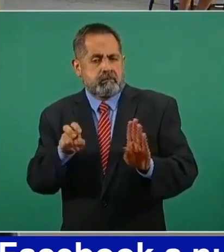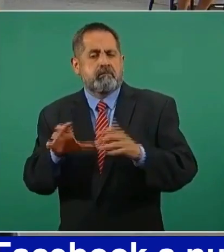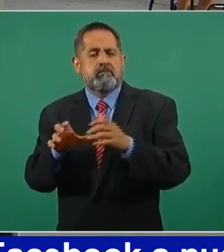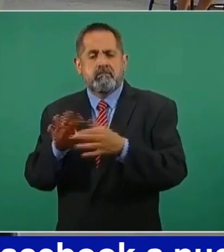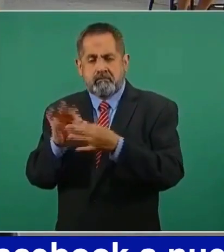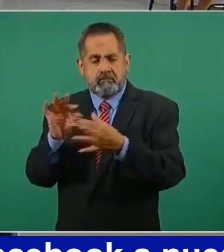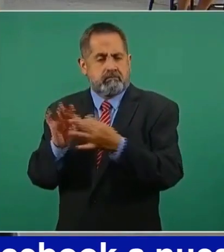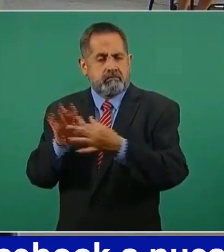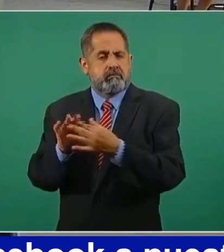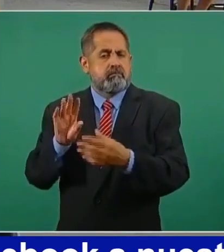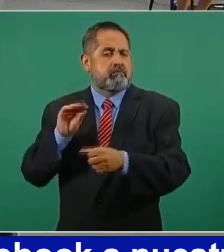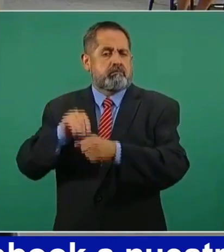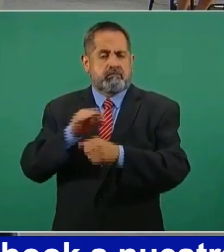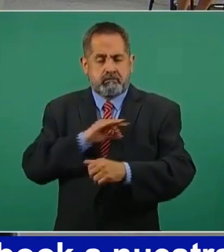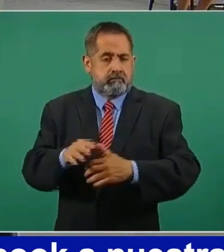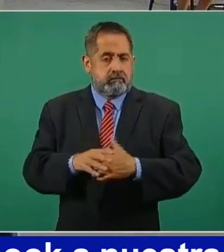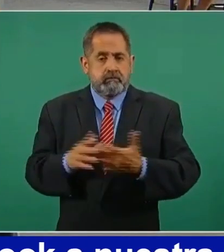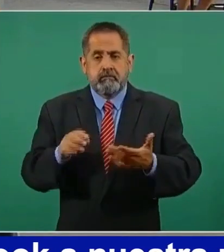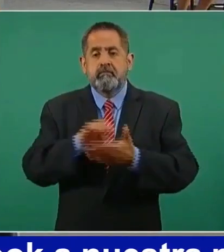la gente,